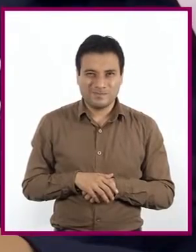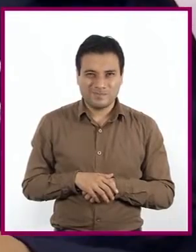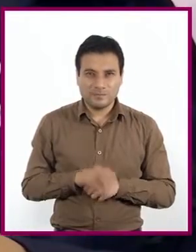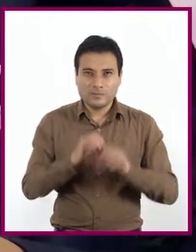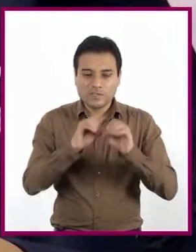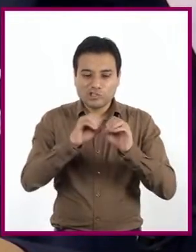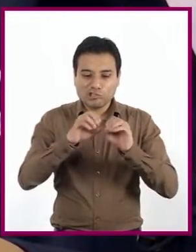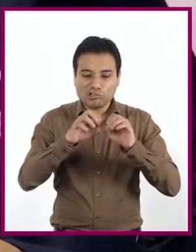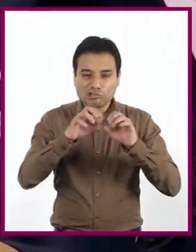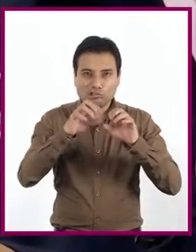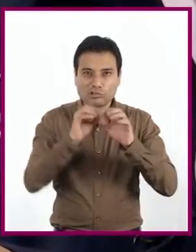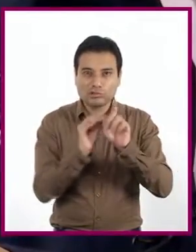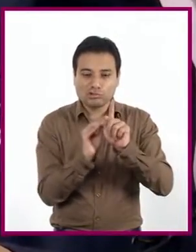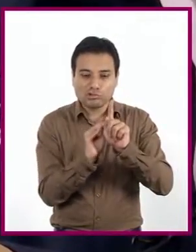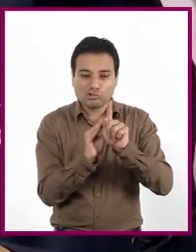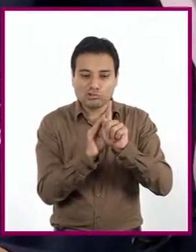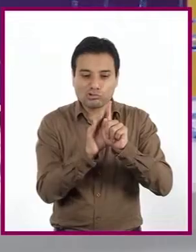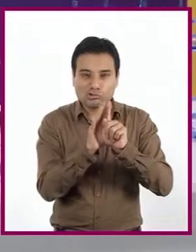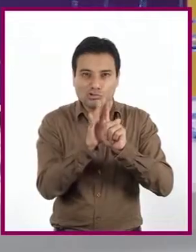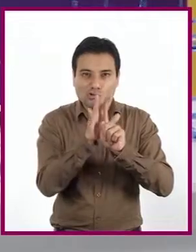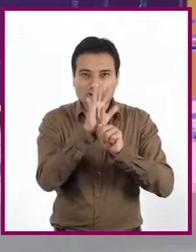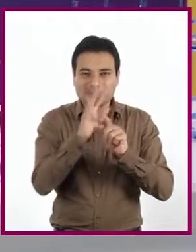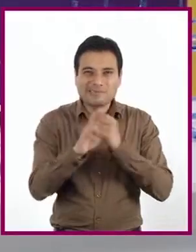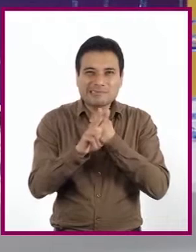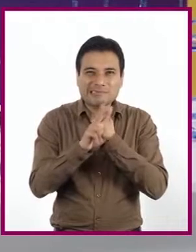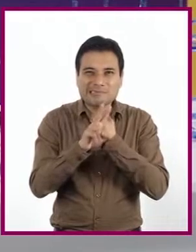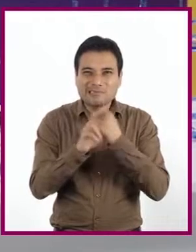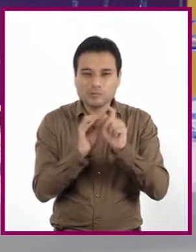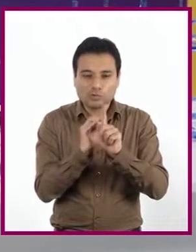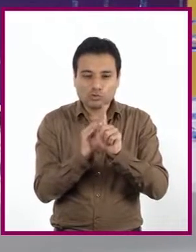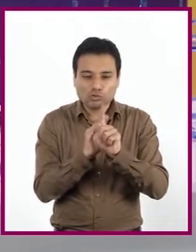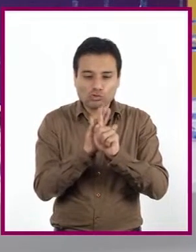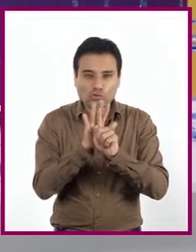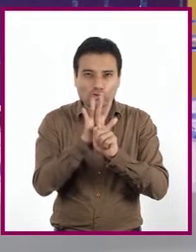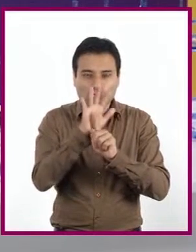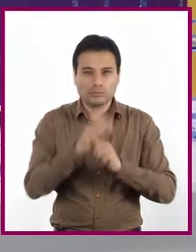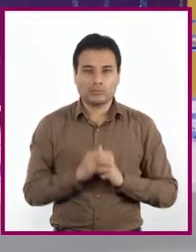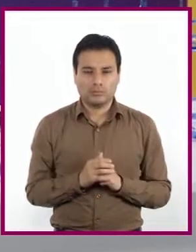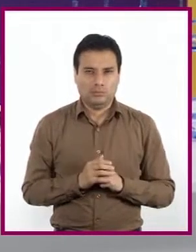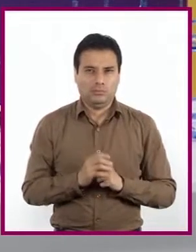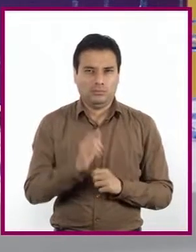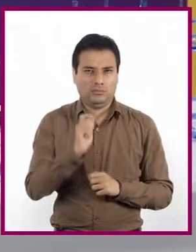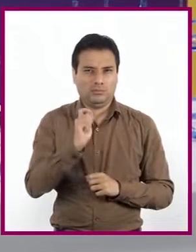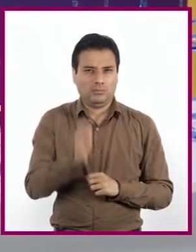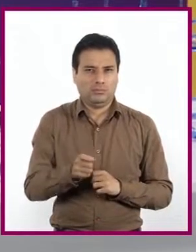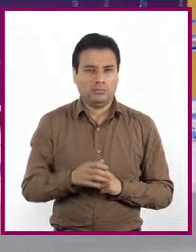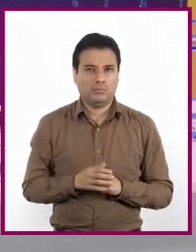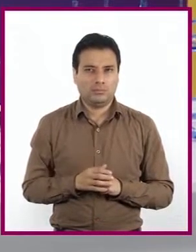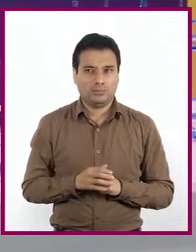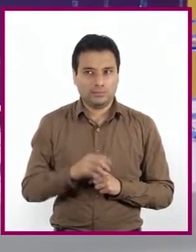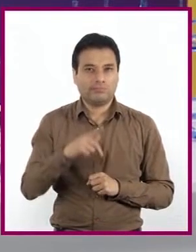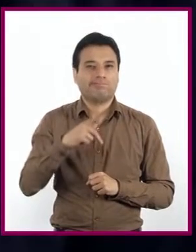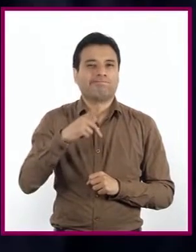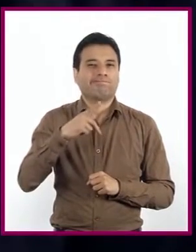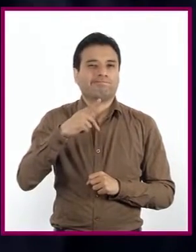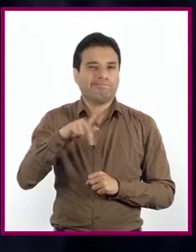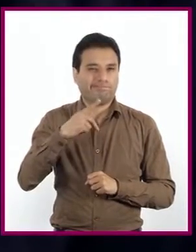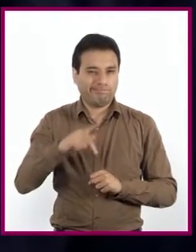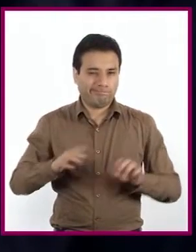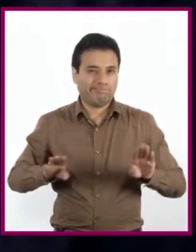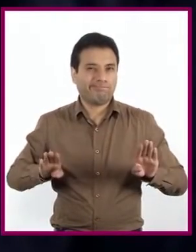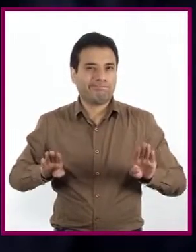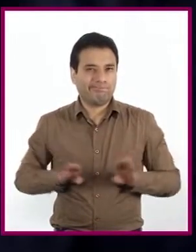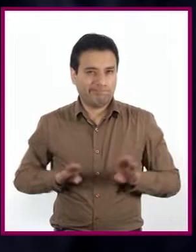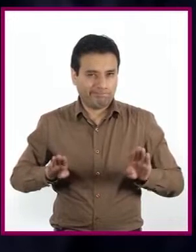analizamos más de cerca esos cristales, nos da información sobre la estructura de los compuestos iónicos